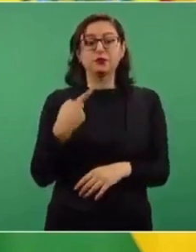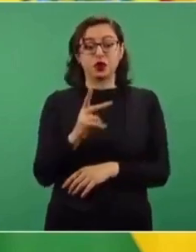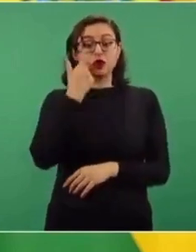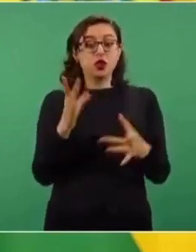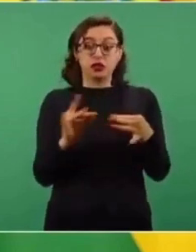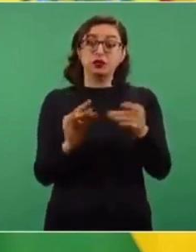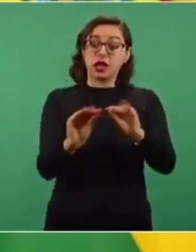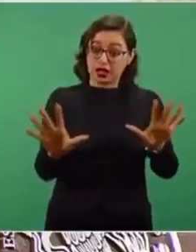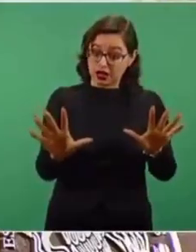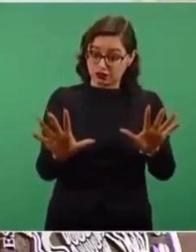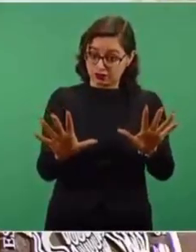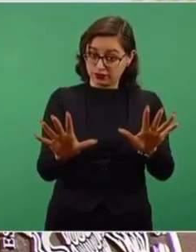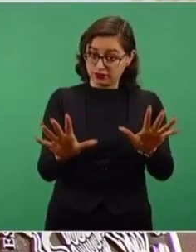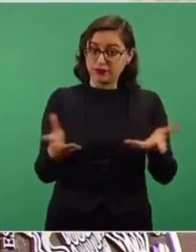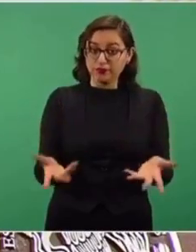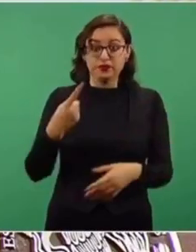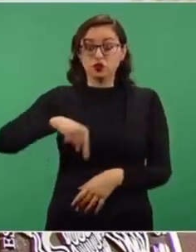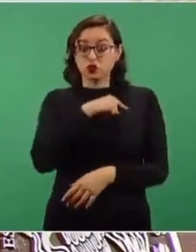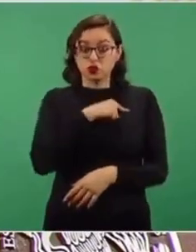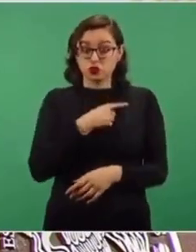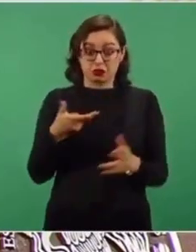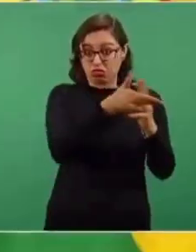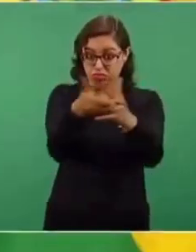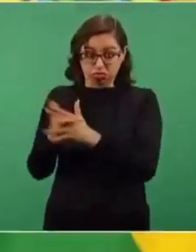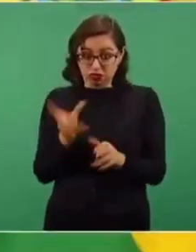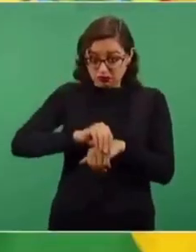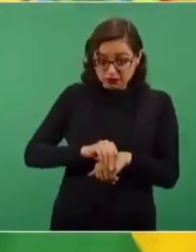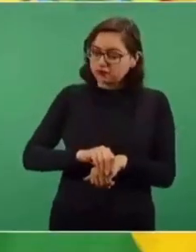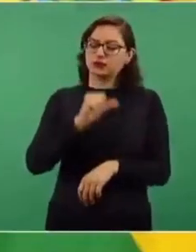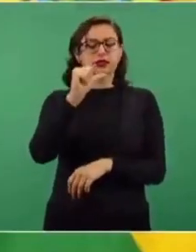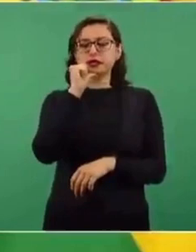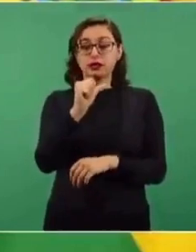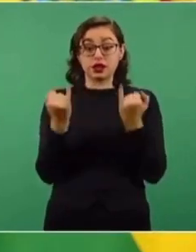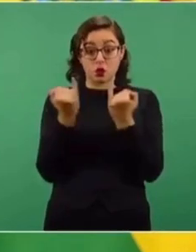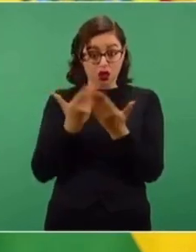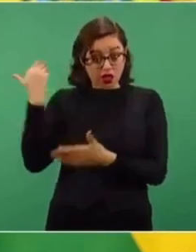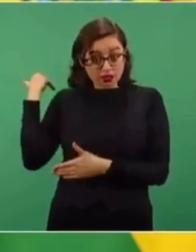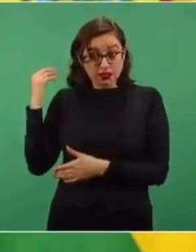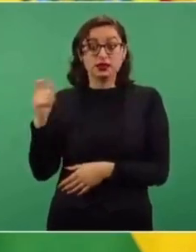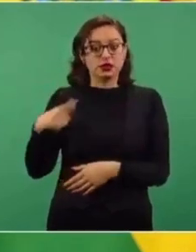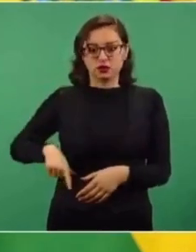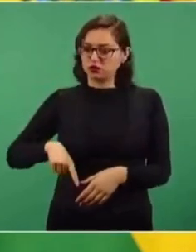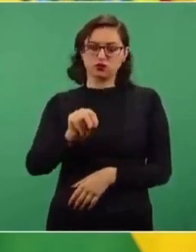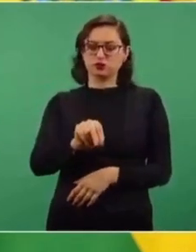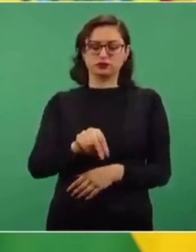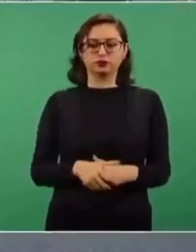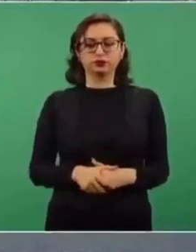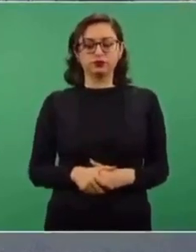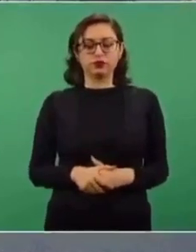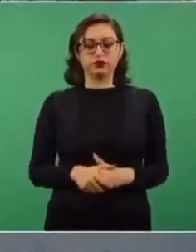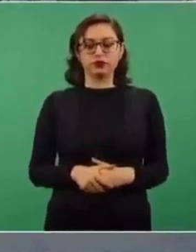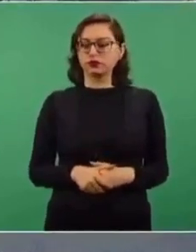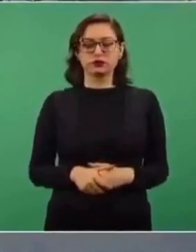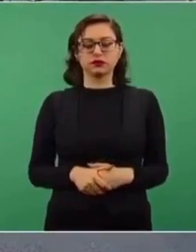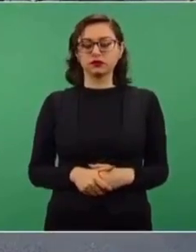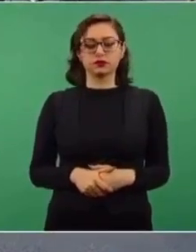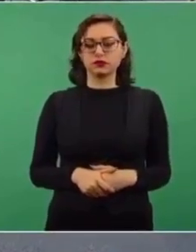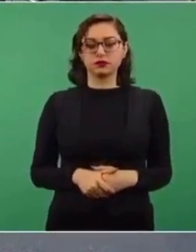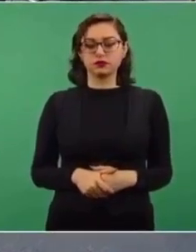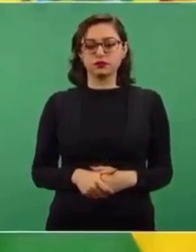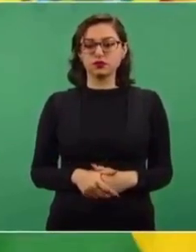es que nosotros no permitimos la represión, no somos iguales a los gobiernos anteriores. Sí, pero